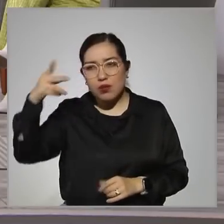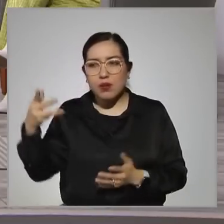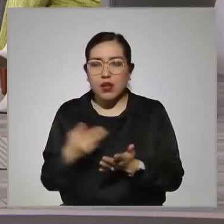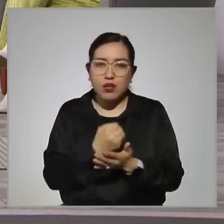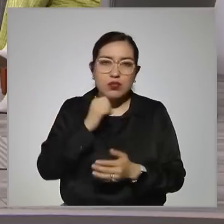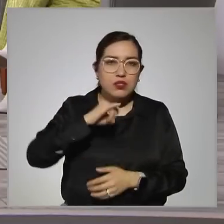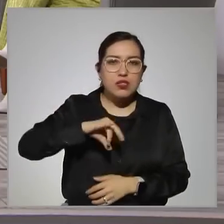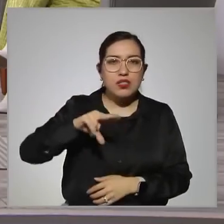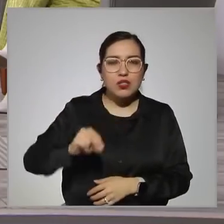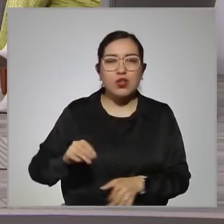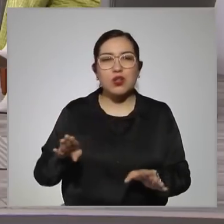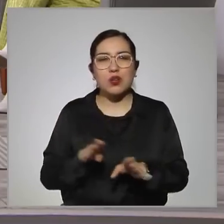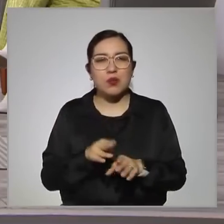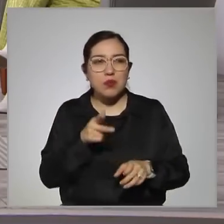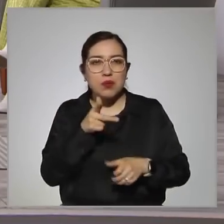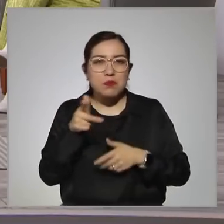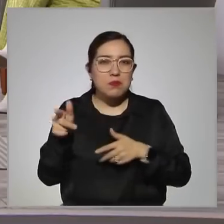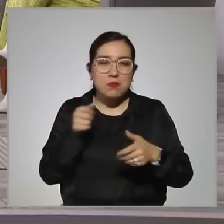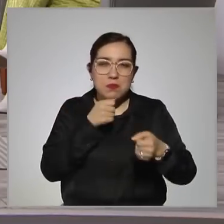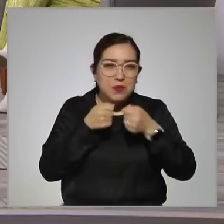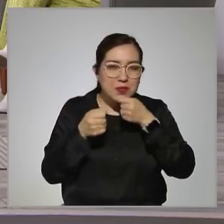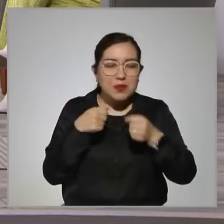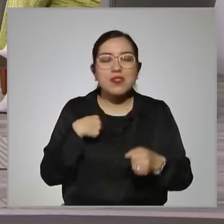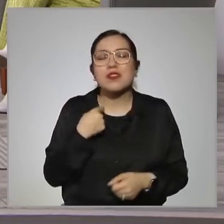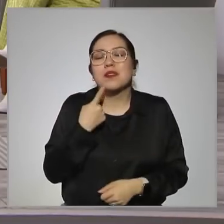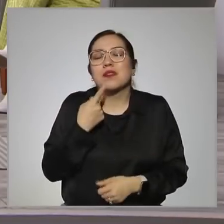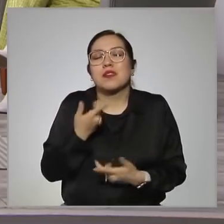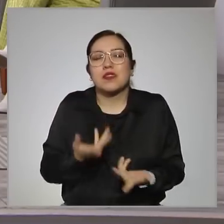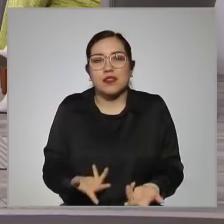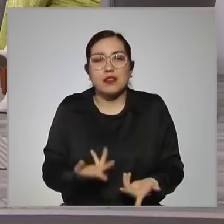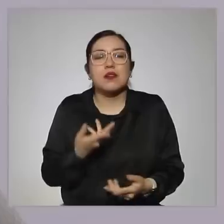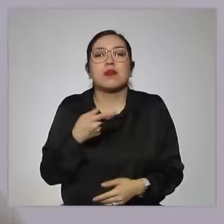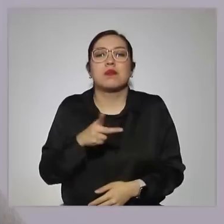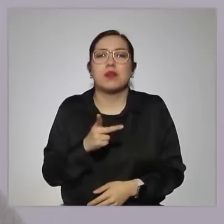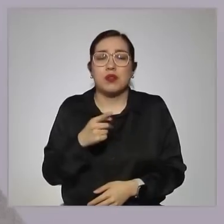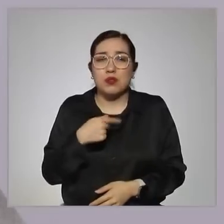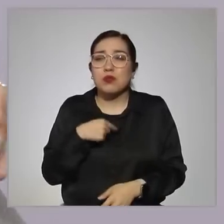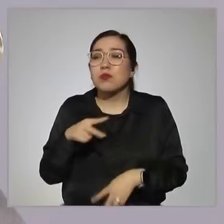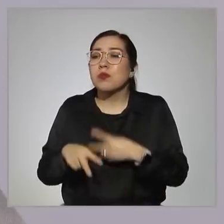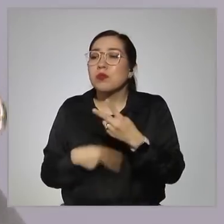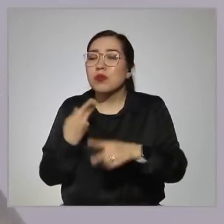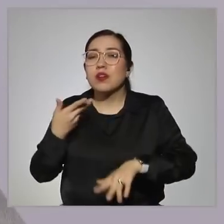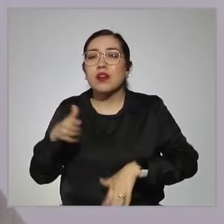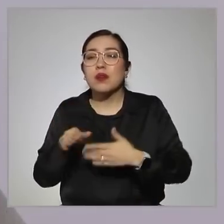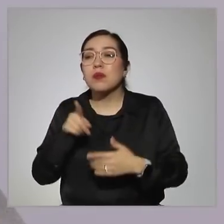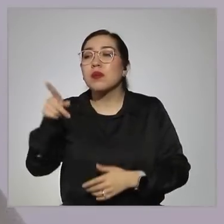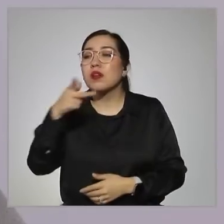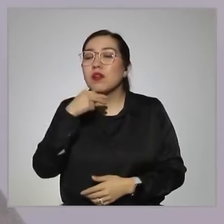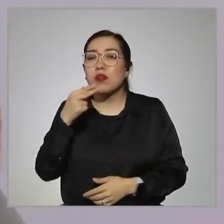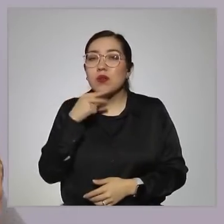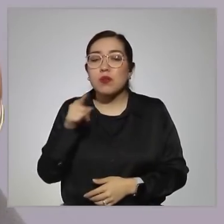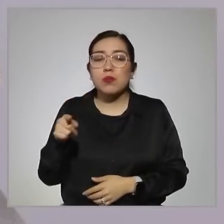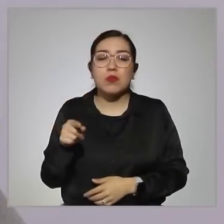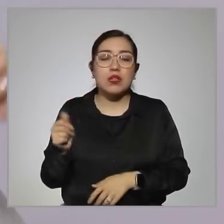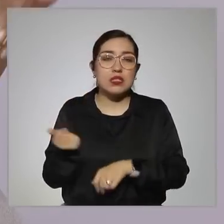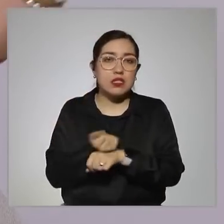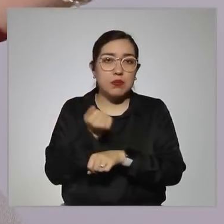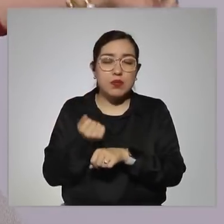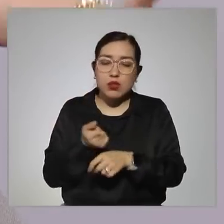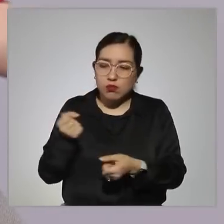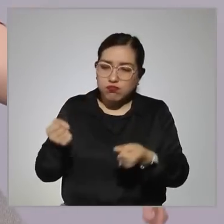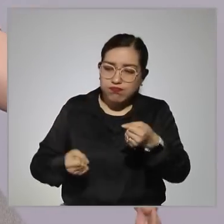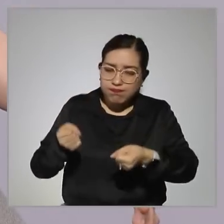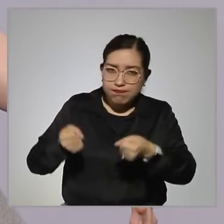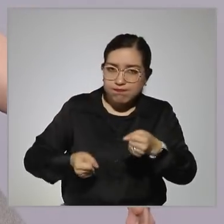qué, como periodistas, pues qué les puedo decir, pero irme, caminar y ver al señor que está boleando, ¿no? Y que